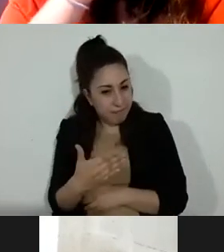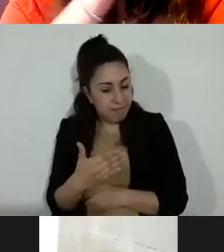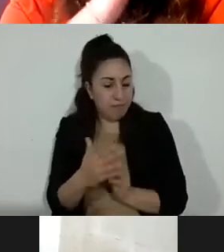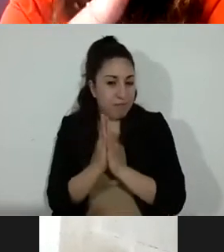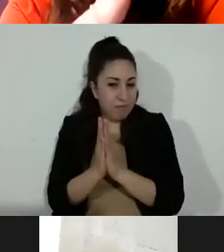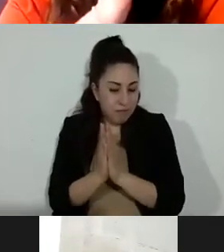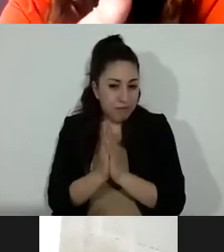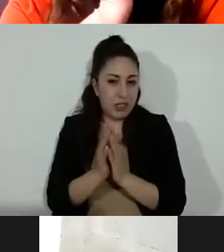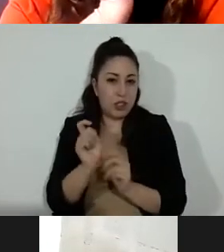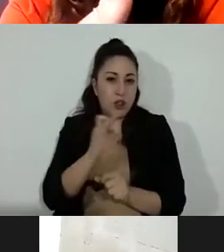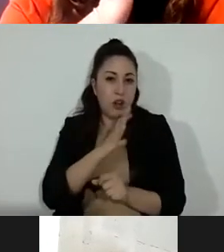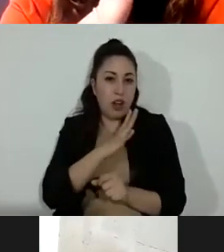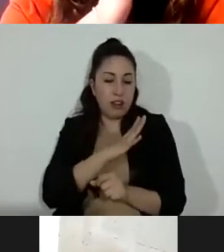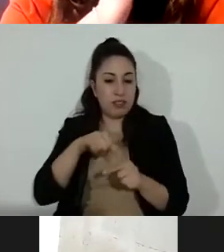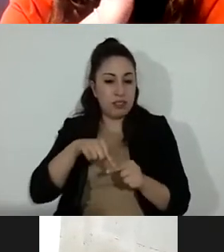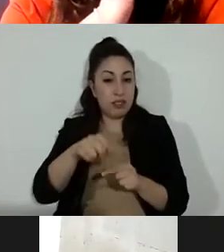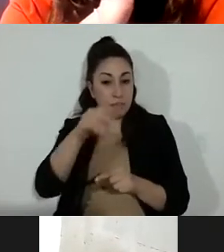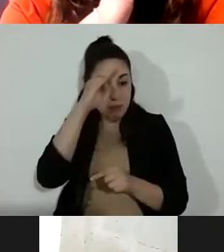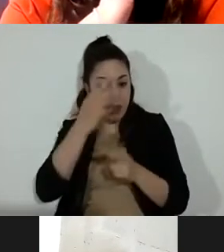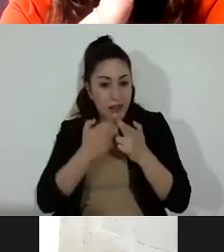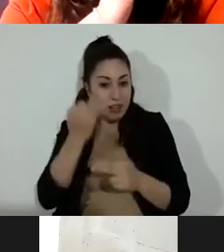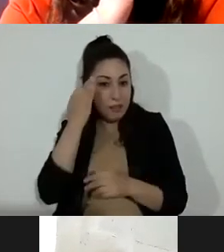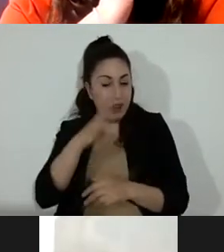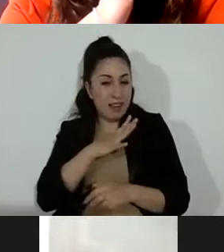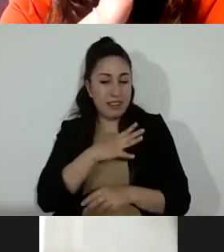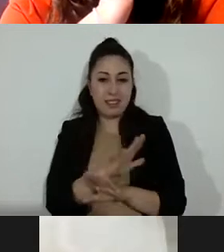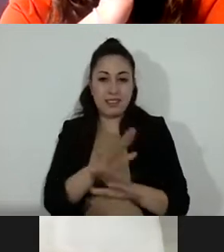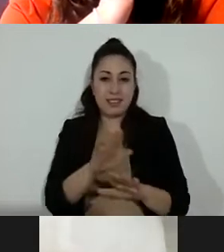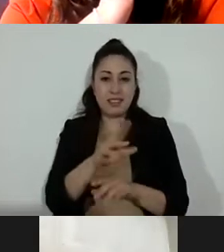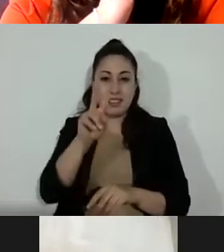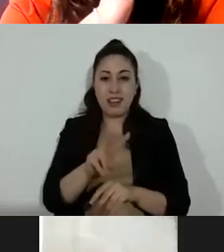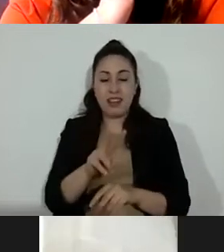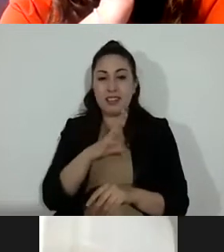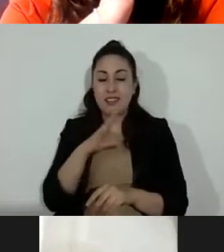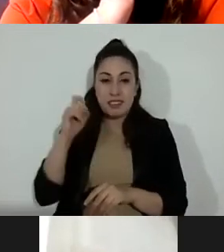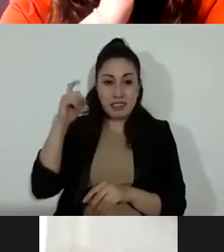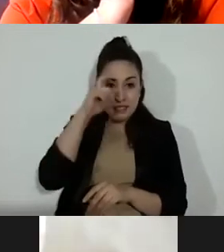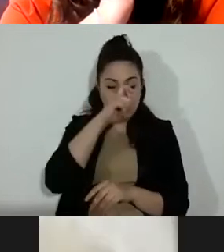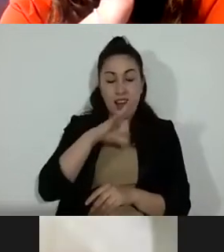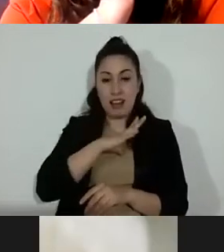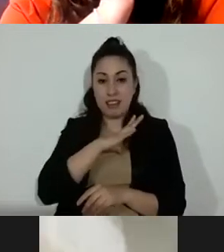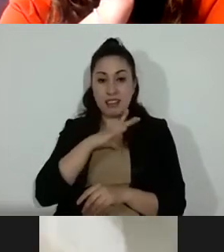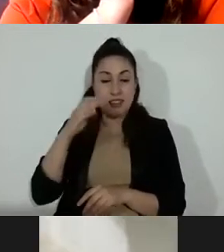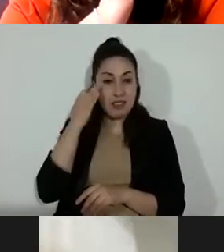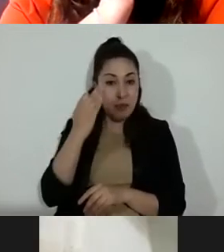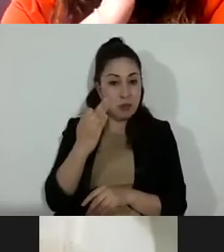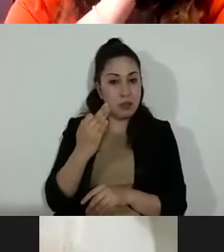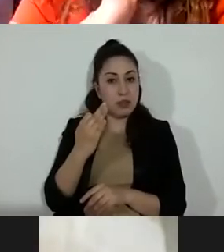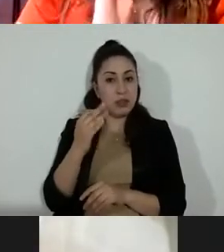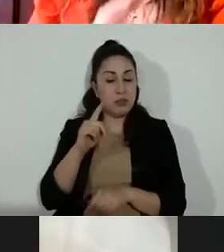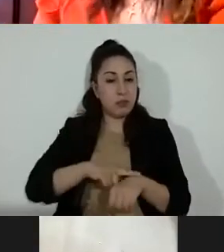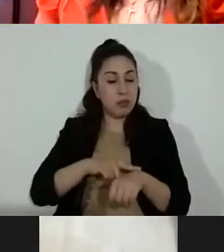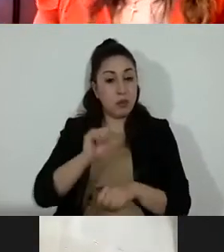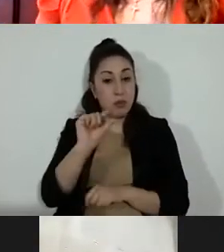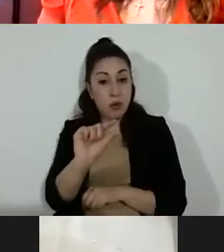estamos muy apretados en los tiempos y que como primer elemento deberíamos pensar